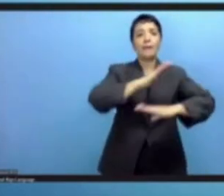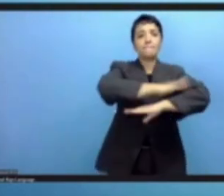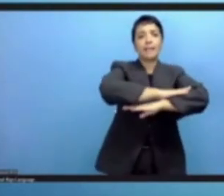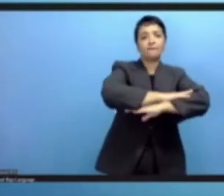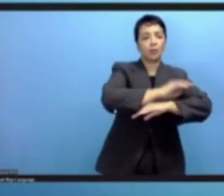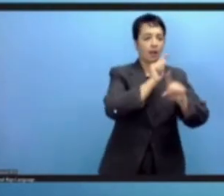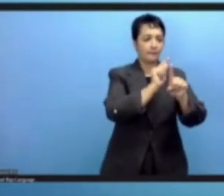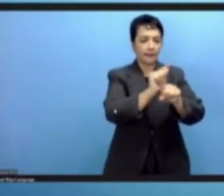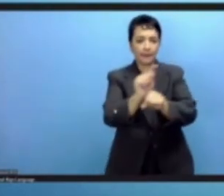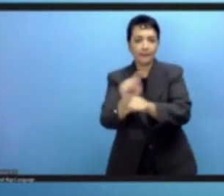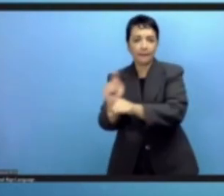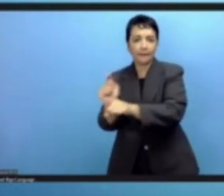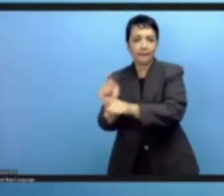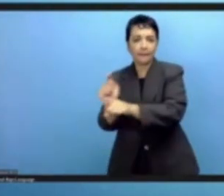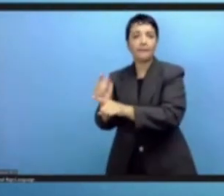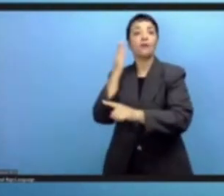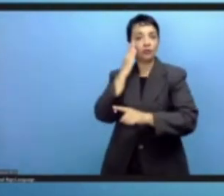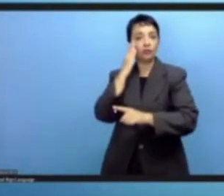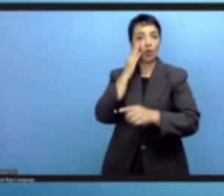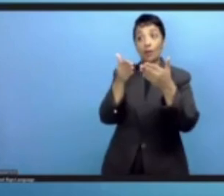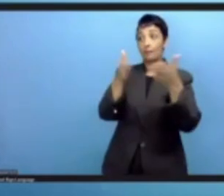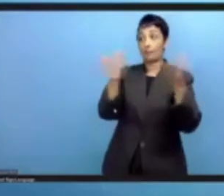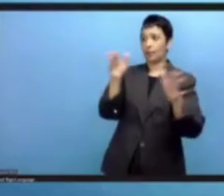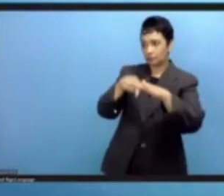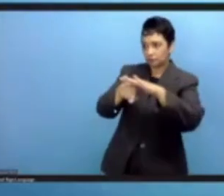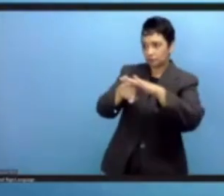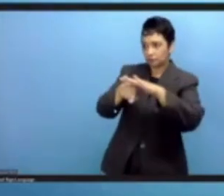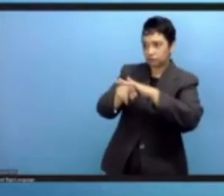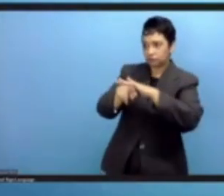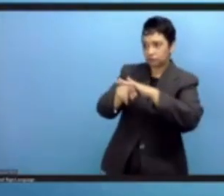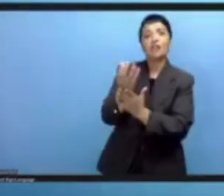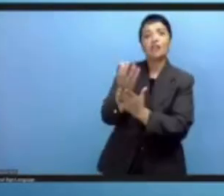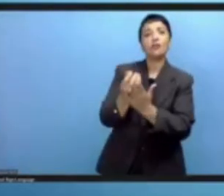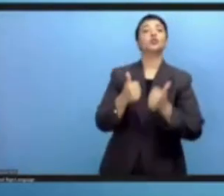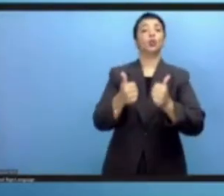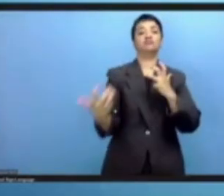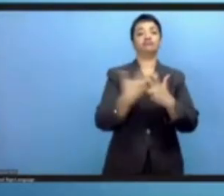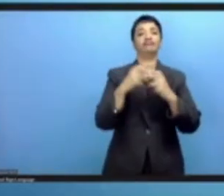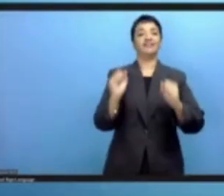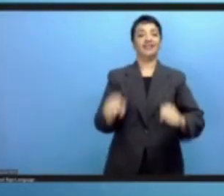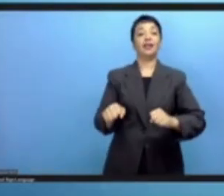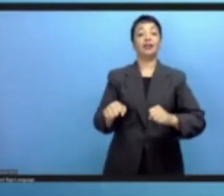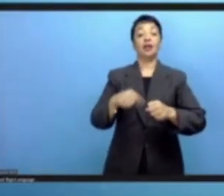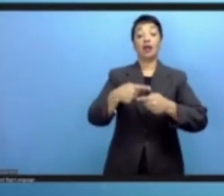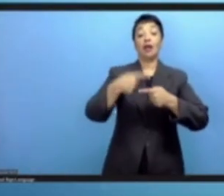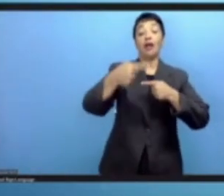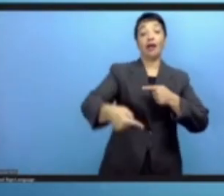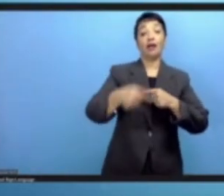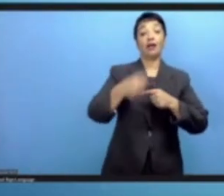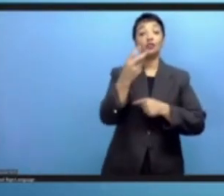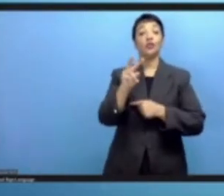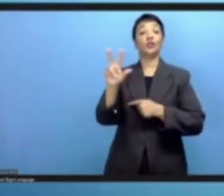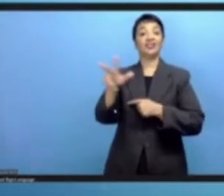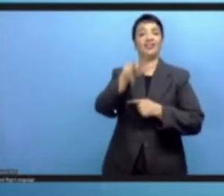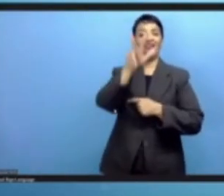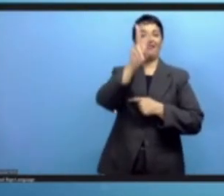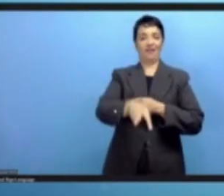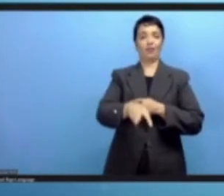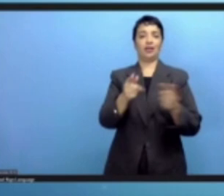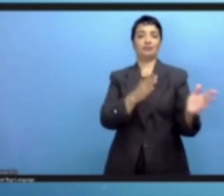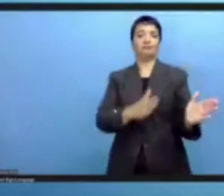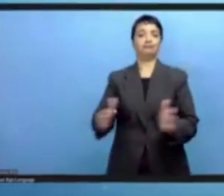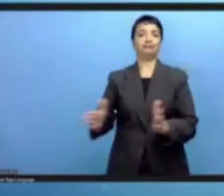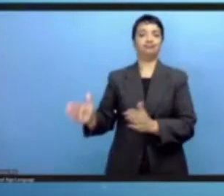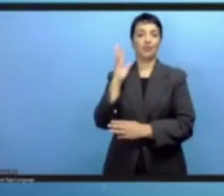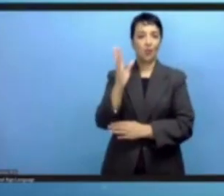las plataformas digitales con el fin de garantizar que la información sea un bien público y proteger al mismo tiempo la libertad de expresión